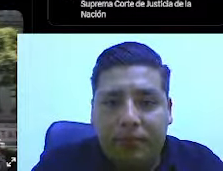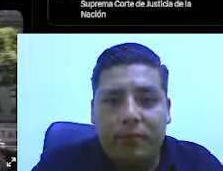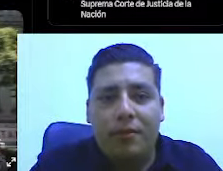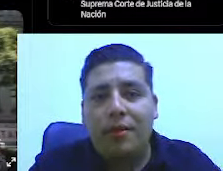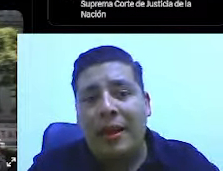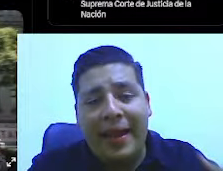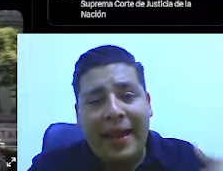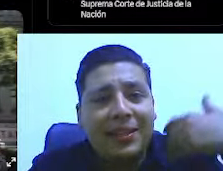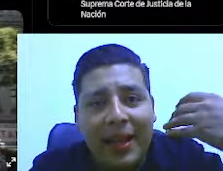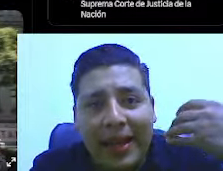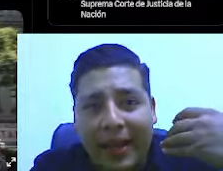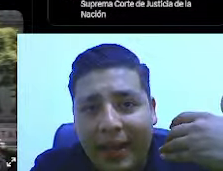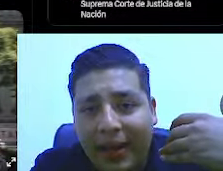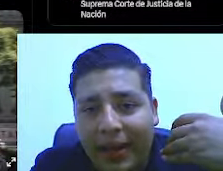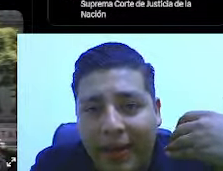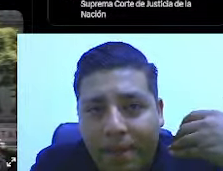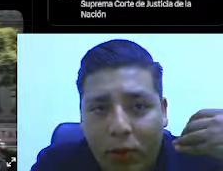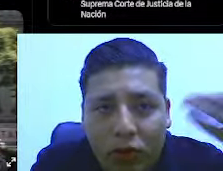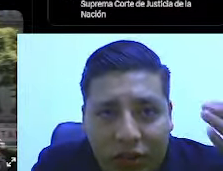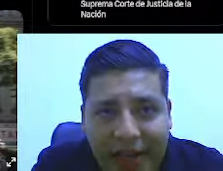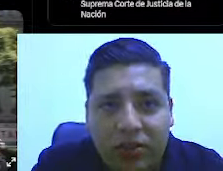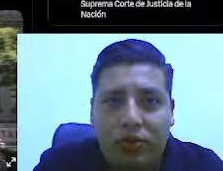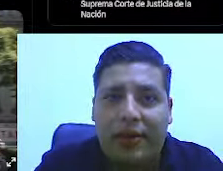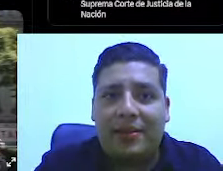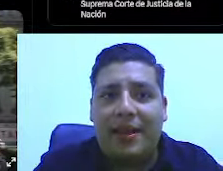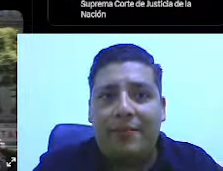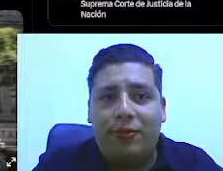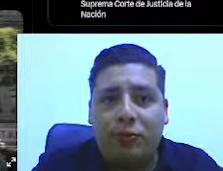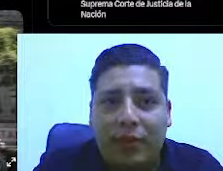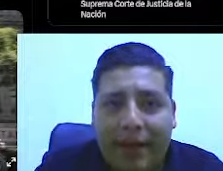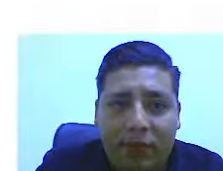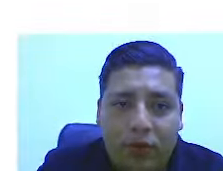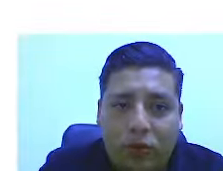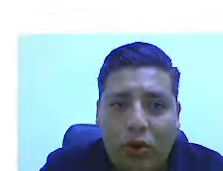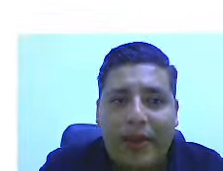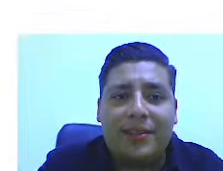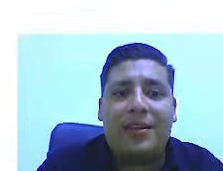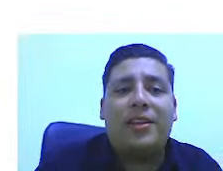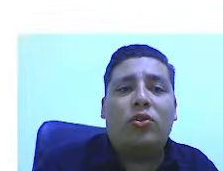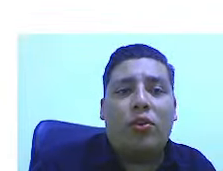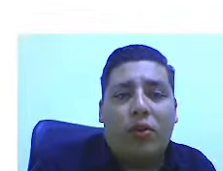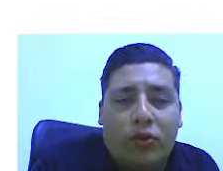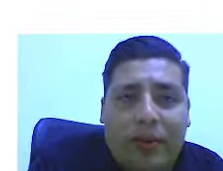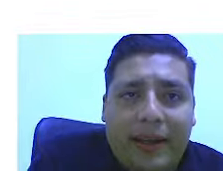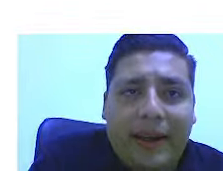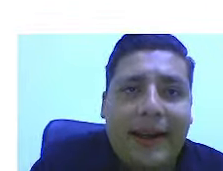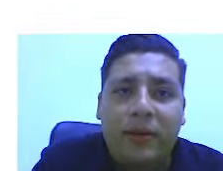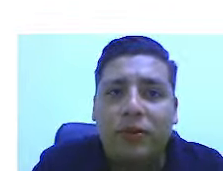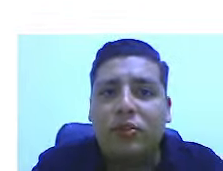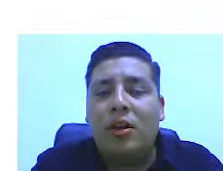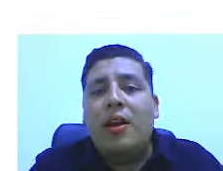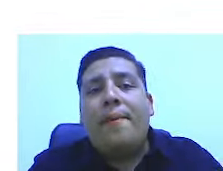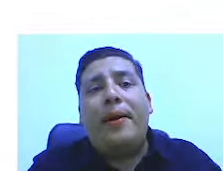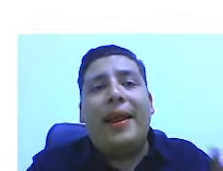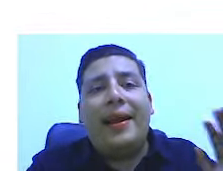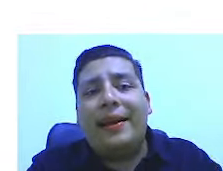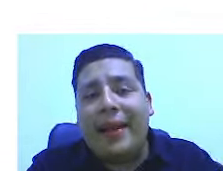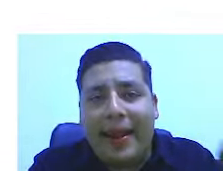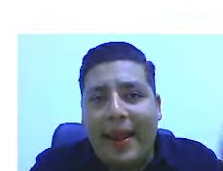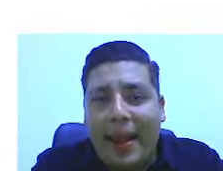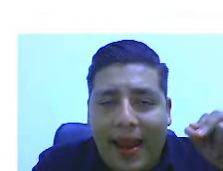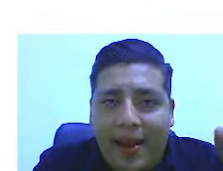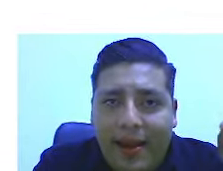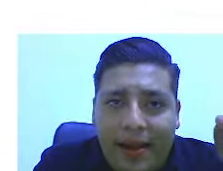frenar este proceso que estamos buscando todas y todos los mexicanos